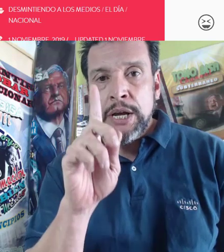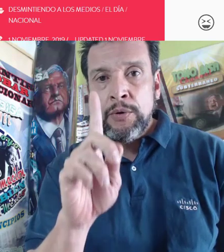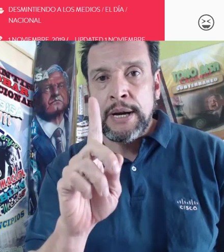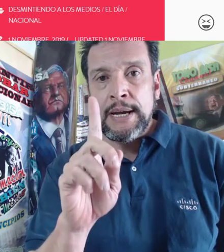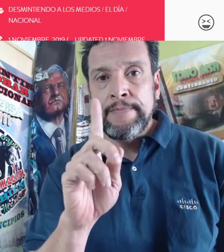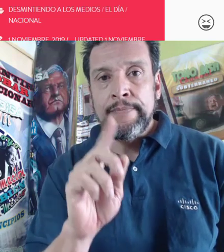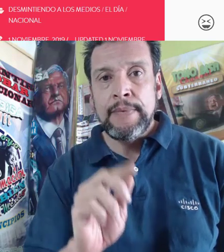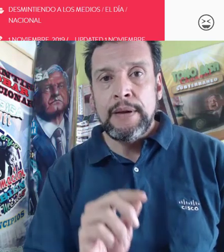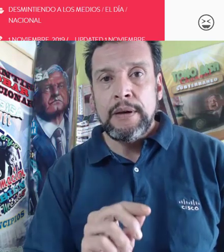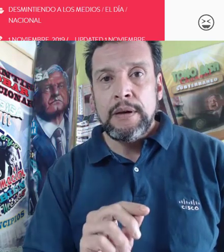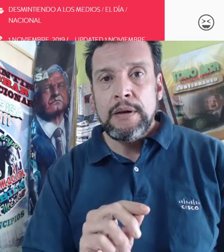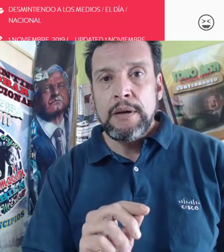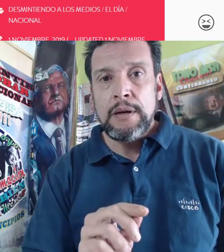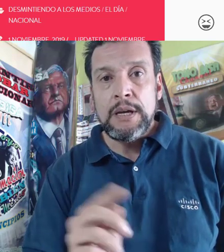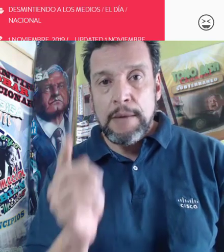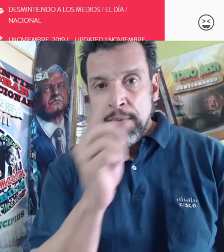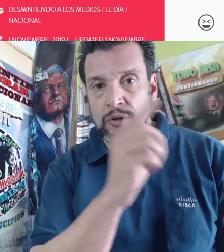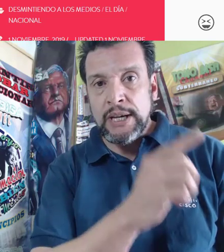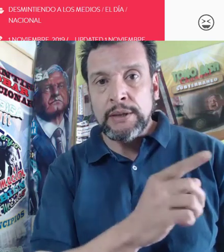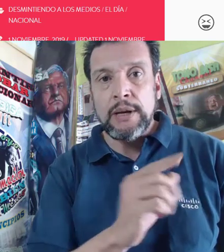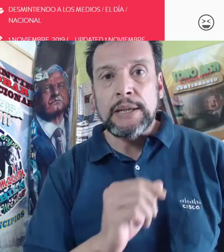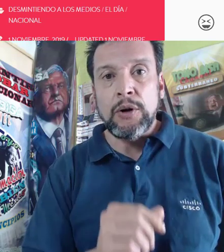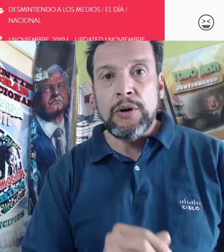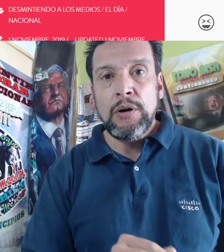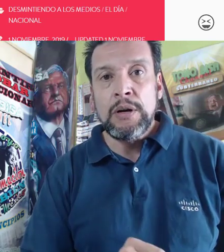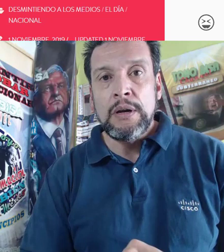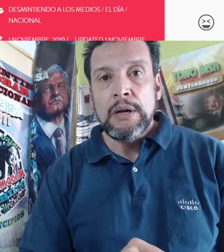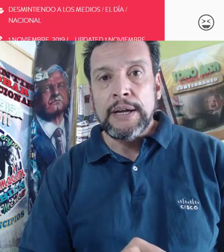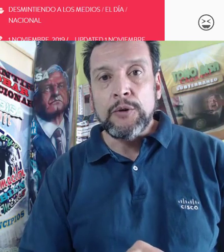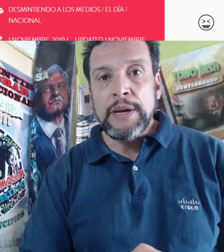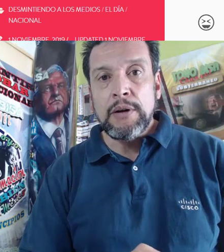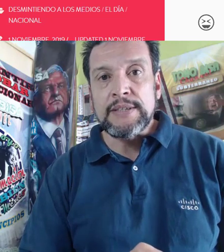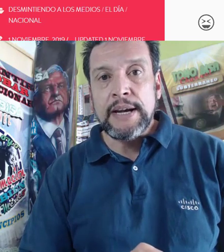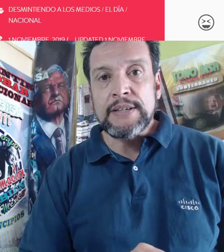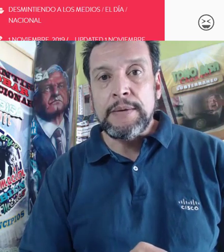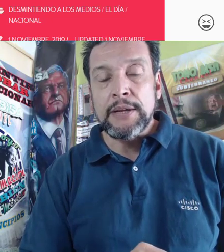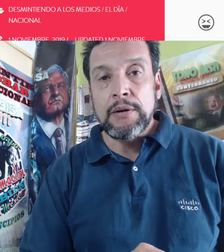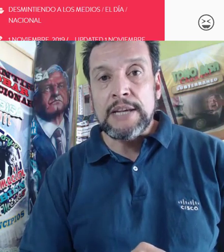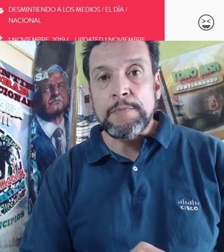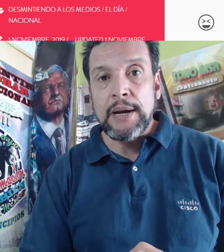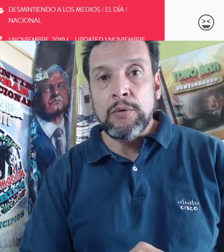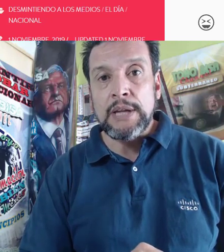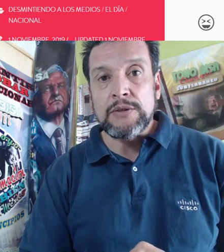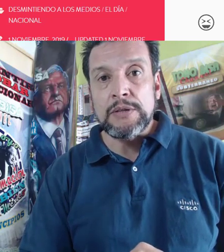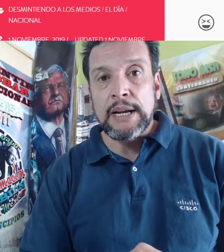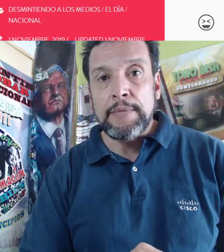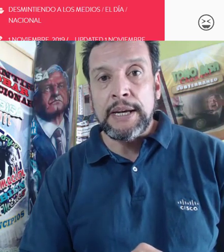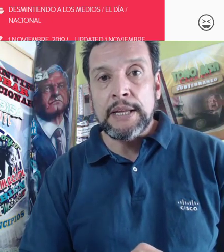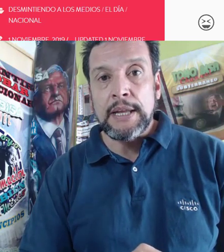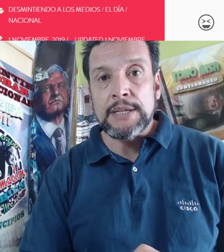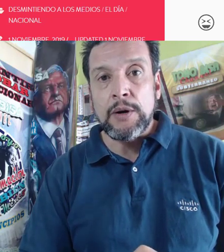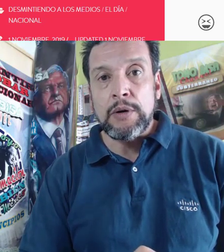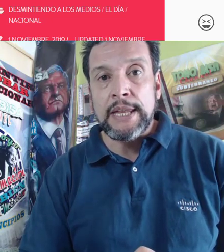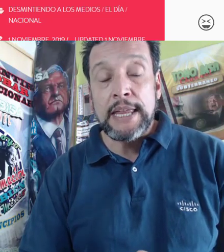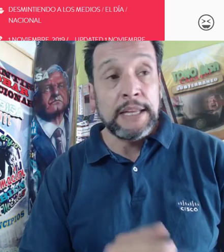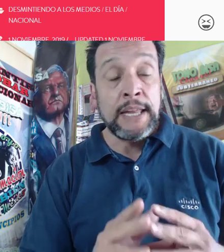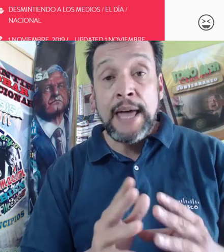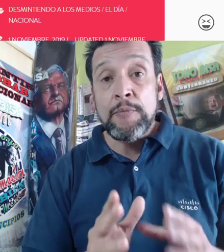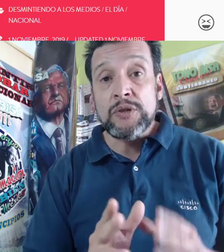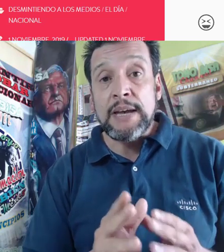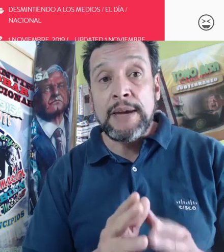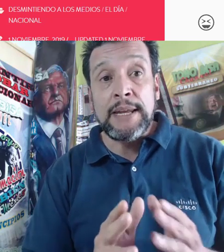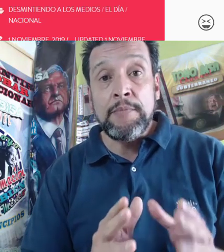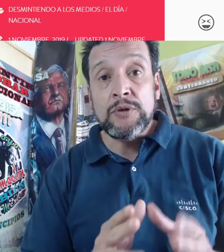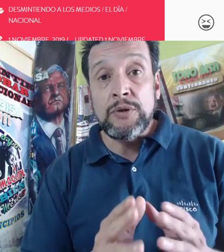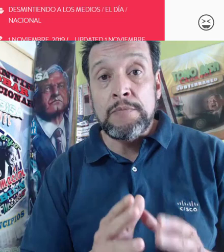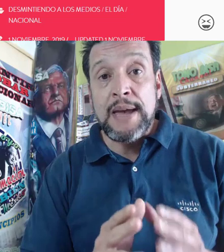hicieron, ni una. Y ya vimos en el tono que tuvieron que estar recibiendo las preguntas los del Gabinete de Seguridad.